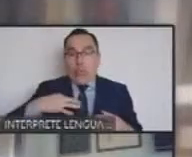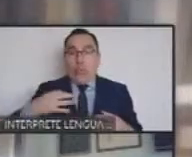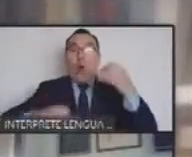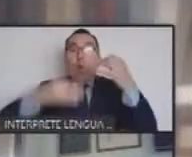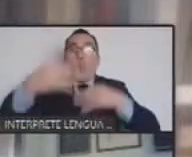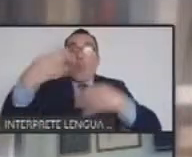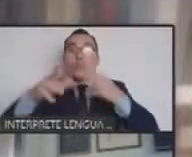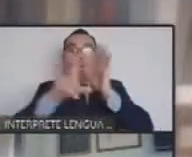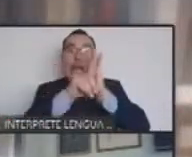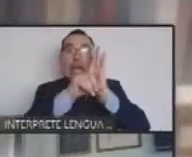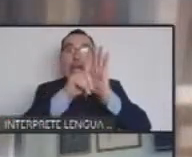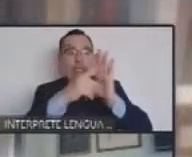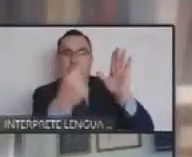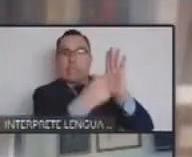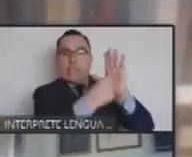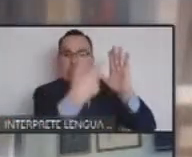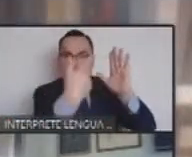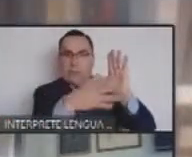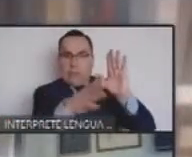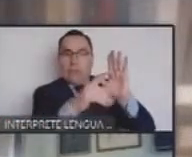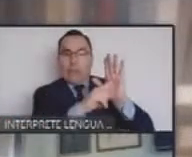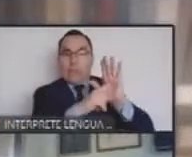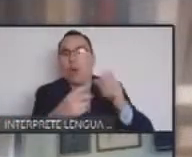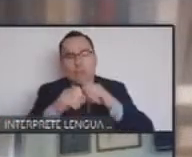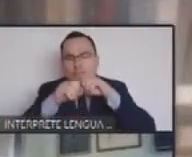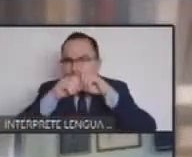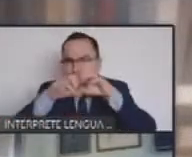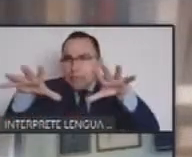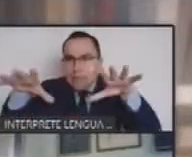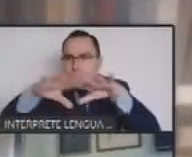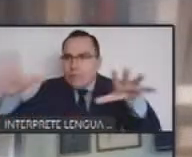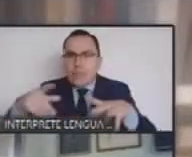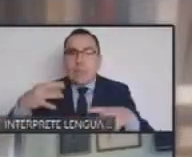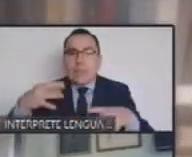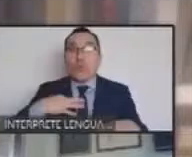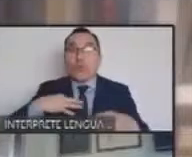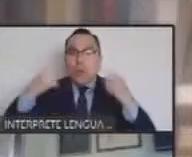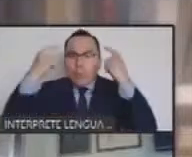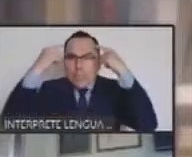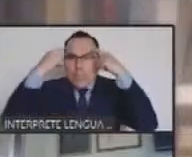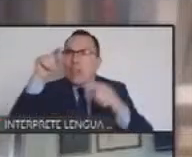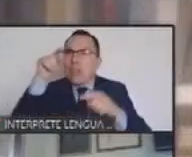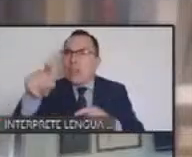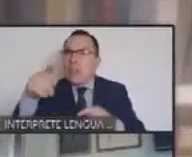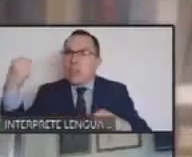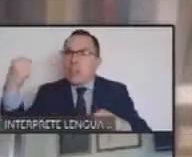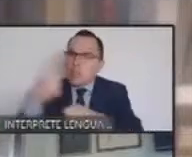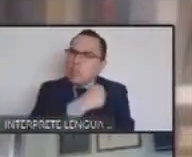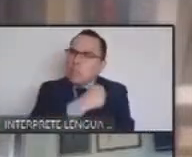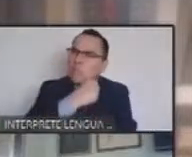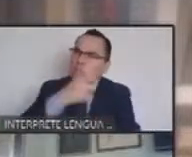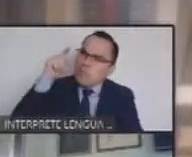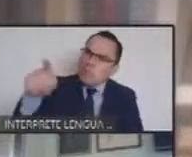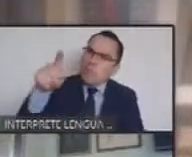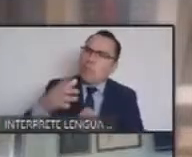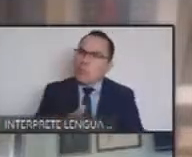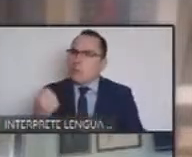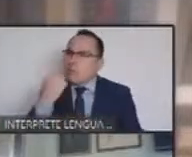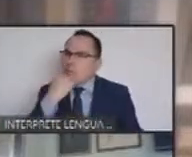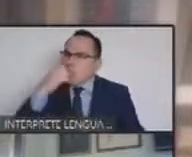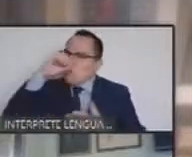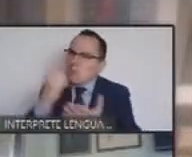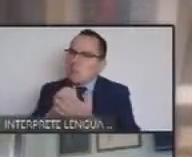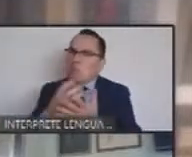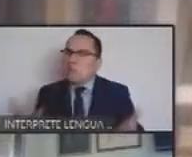leyes existentes, pero el concepto más amplio que da legitimidad ciudadana, en general, se ha visto frustrado, a veces en mayor medida, a veces en menor medida. Hay